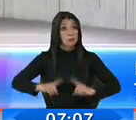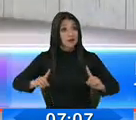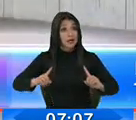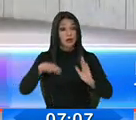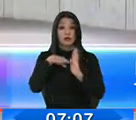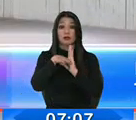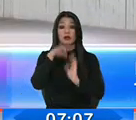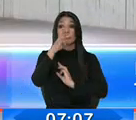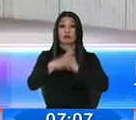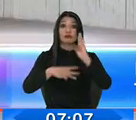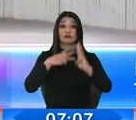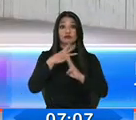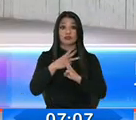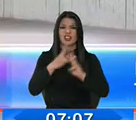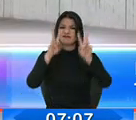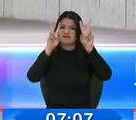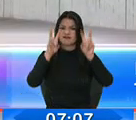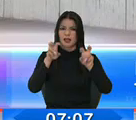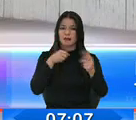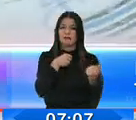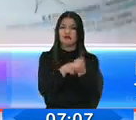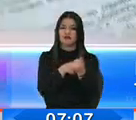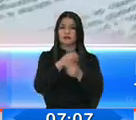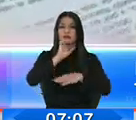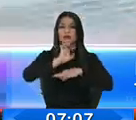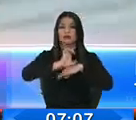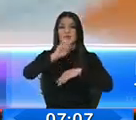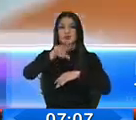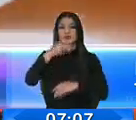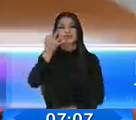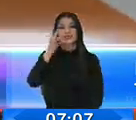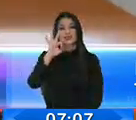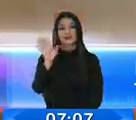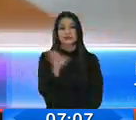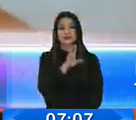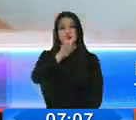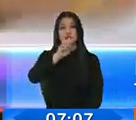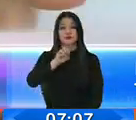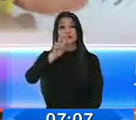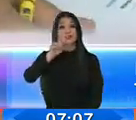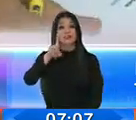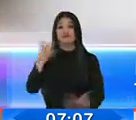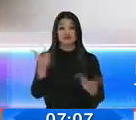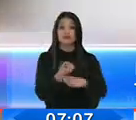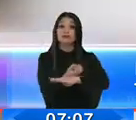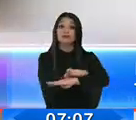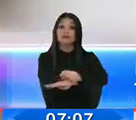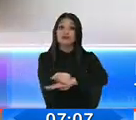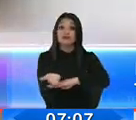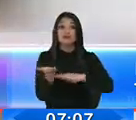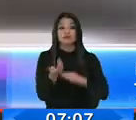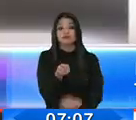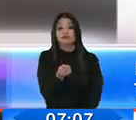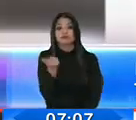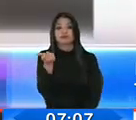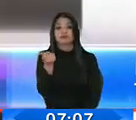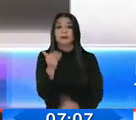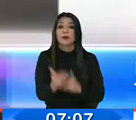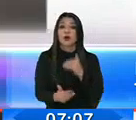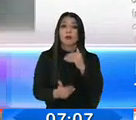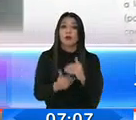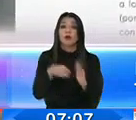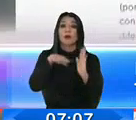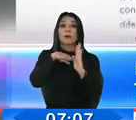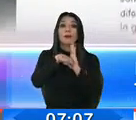Banco Mundial a través del marco de cooperación con Ecuador 2019-2023 fue sugerir la eliminación gradual del Banco